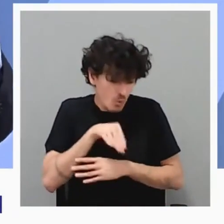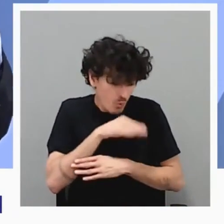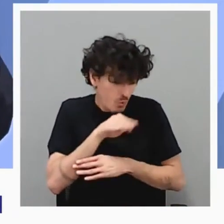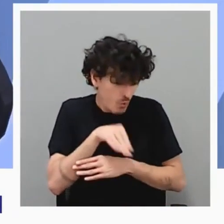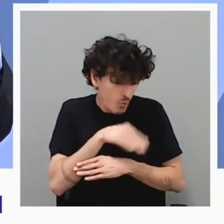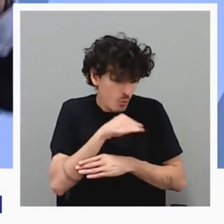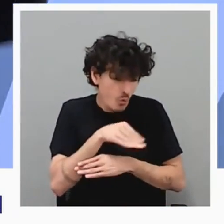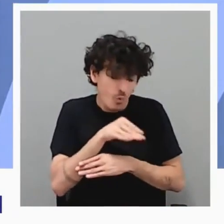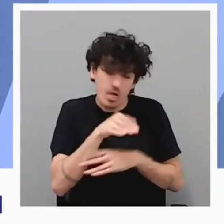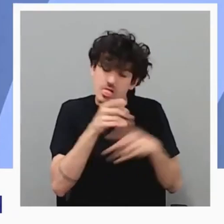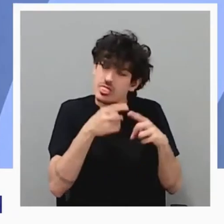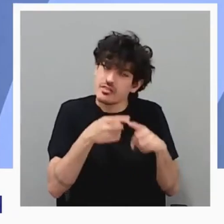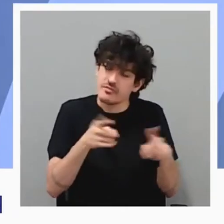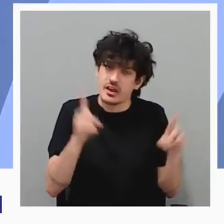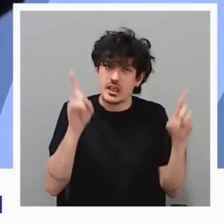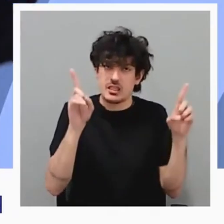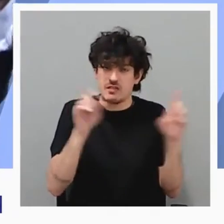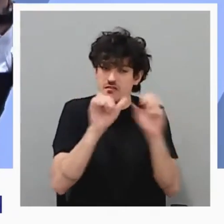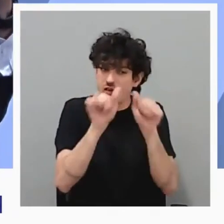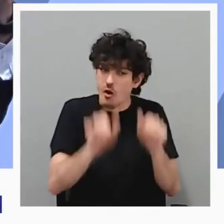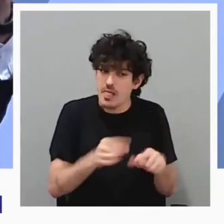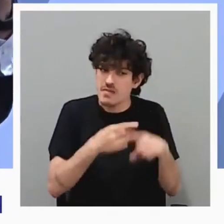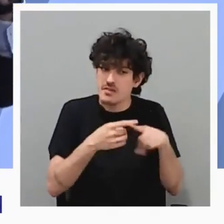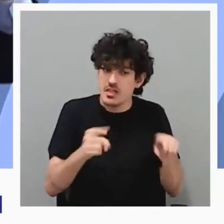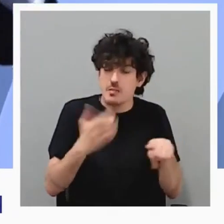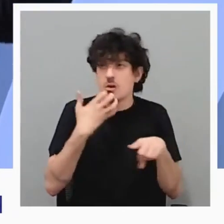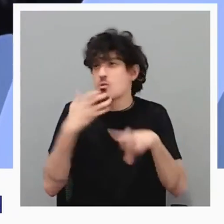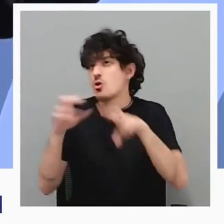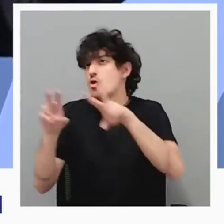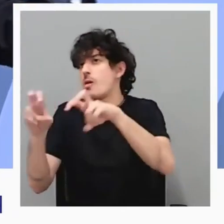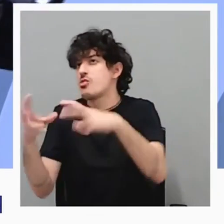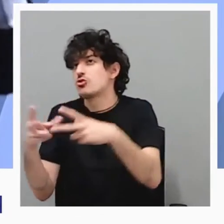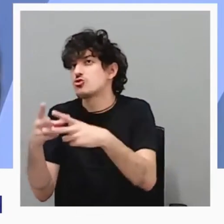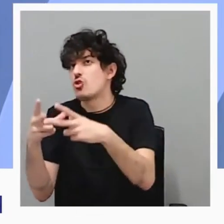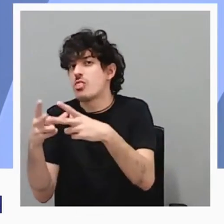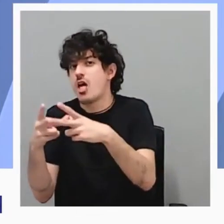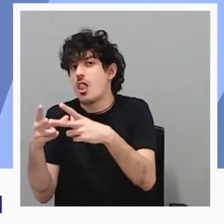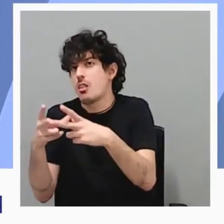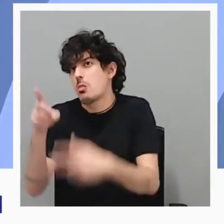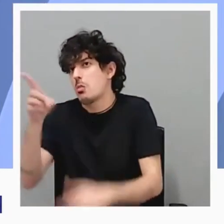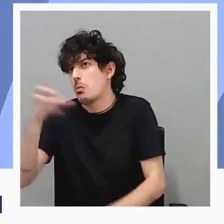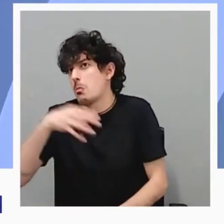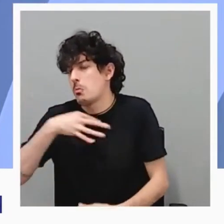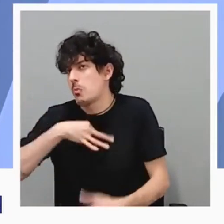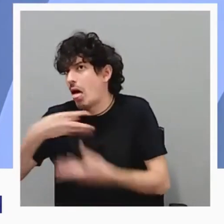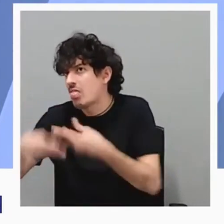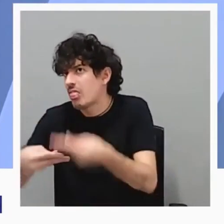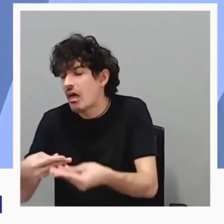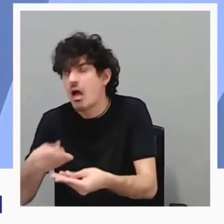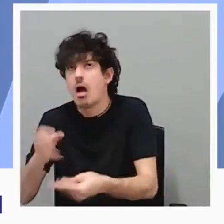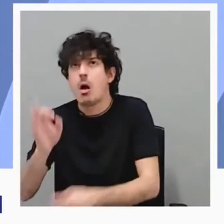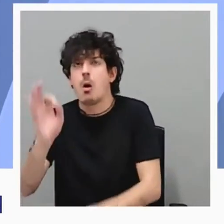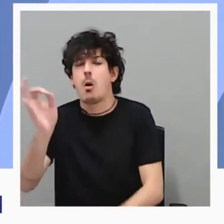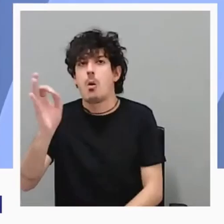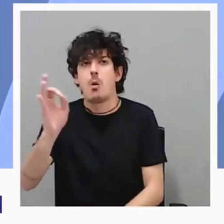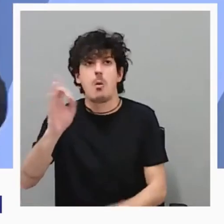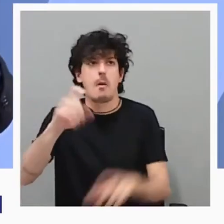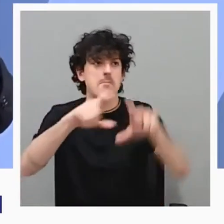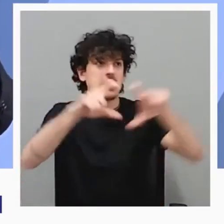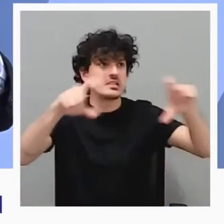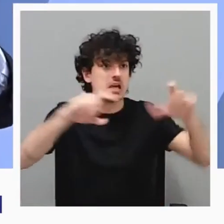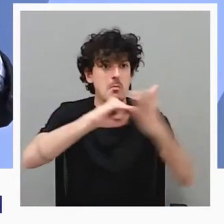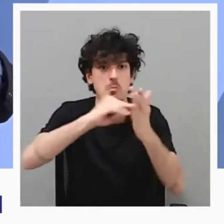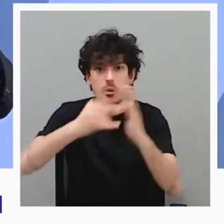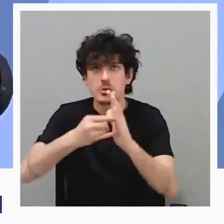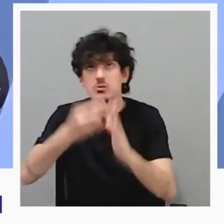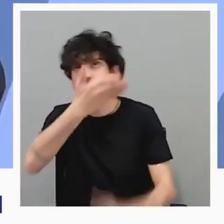igual la innovación social que pueda usted llevar a cabo, o una de las empresas o de los proyectos que hay aquí, de la que pueda llevar